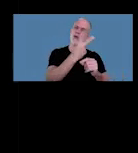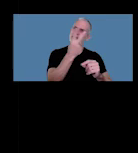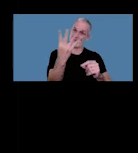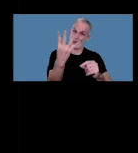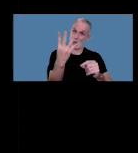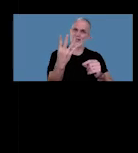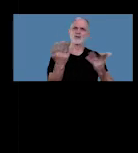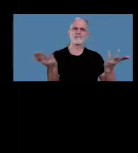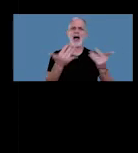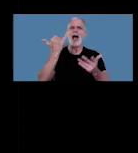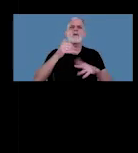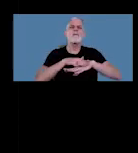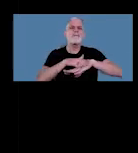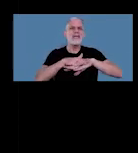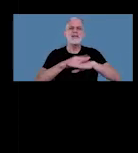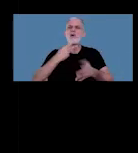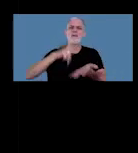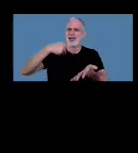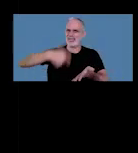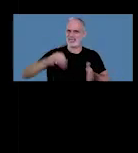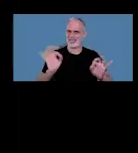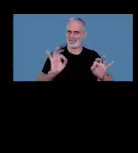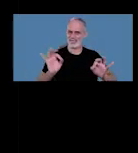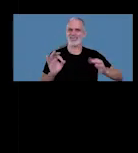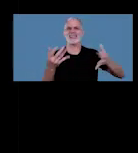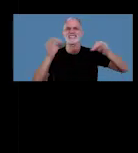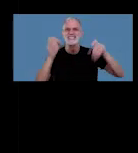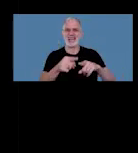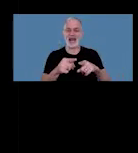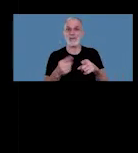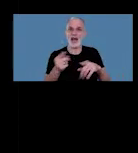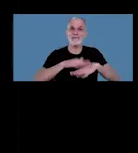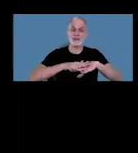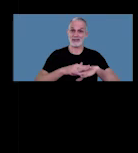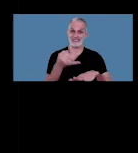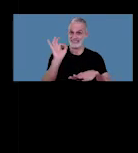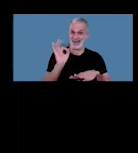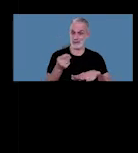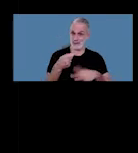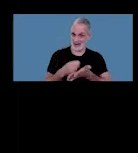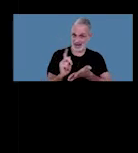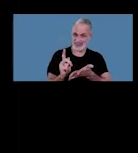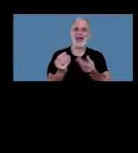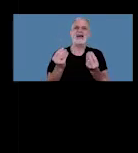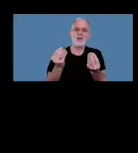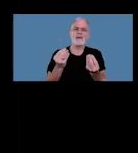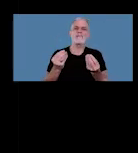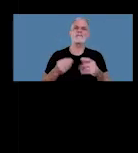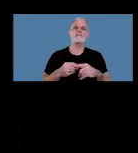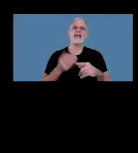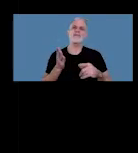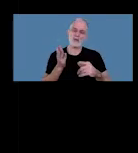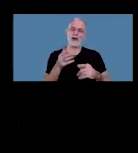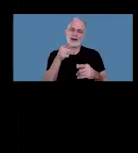va a existir un mínimo no imponible, o sea, se van a encontrar excluidos, ¿sí?, del gravamen del